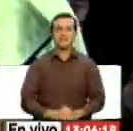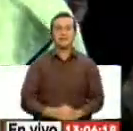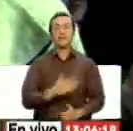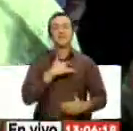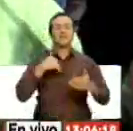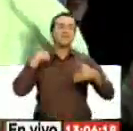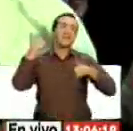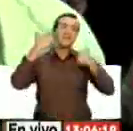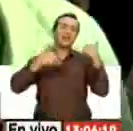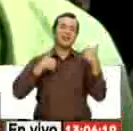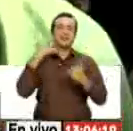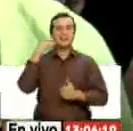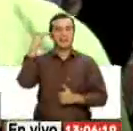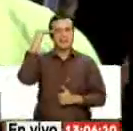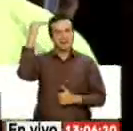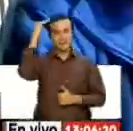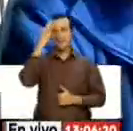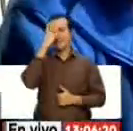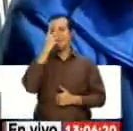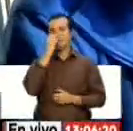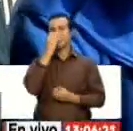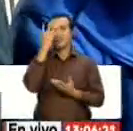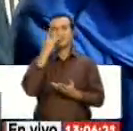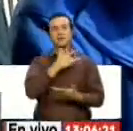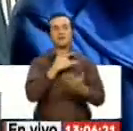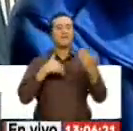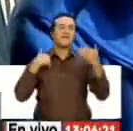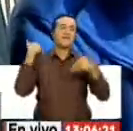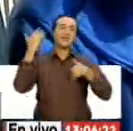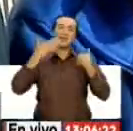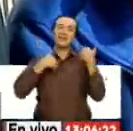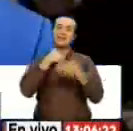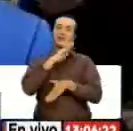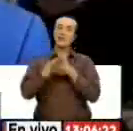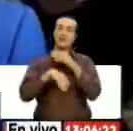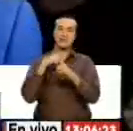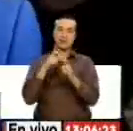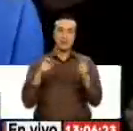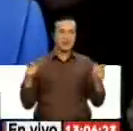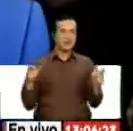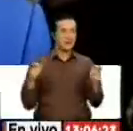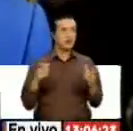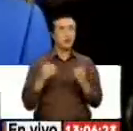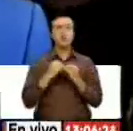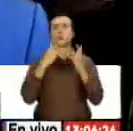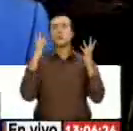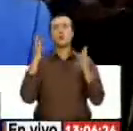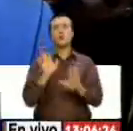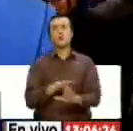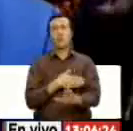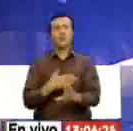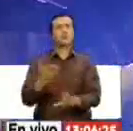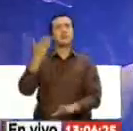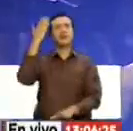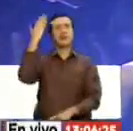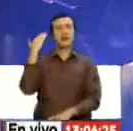Contentas de la tercera edad, es bonito. Nos alegra a todos los de la tercera edad. Es nuestra música, es de nuestro